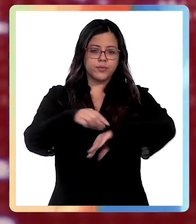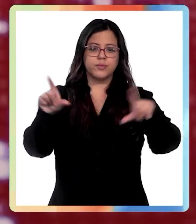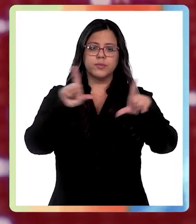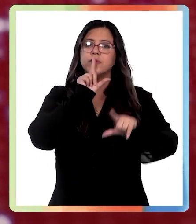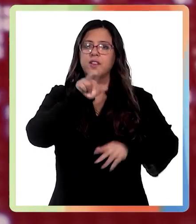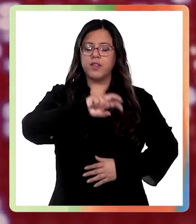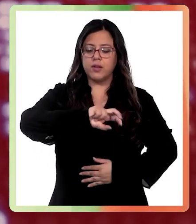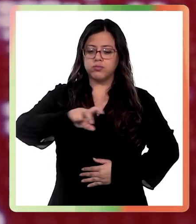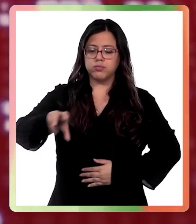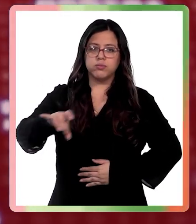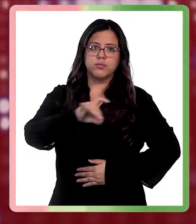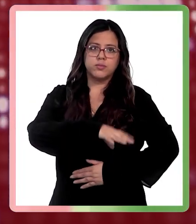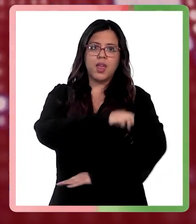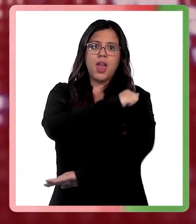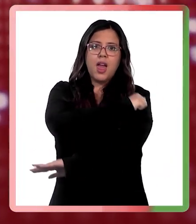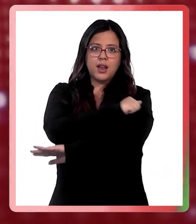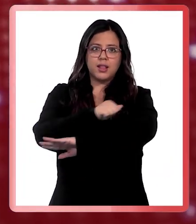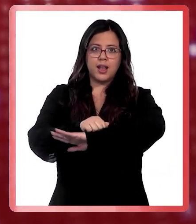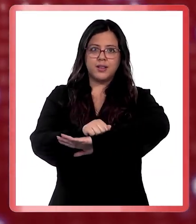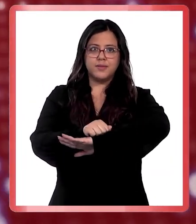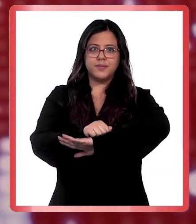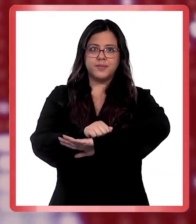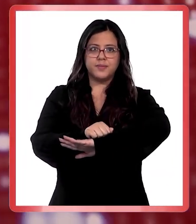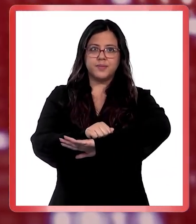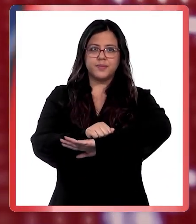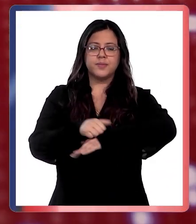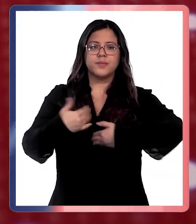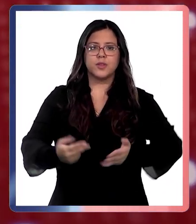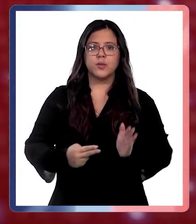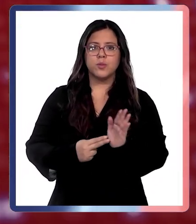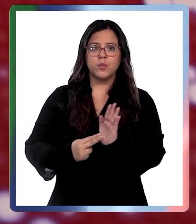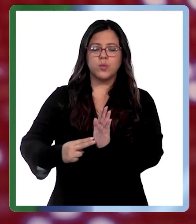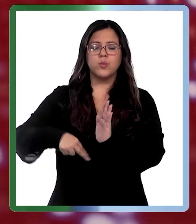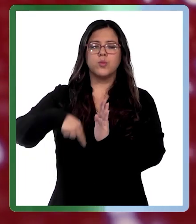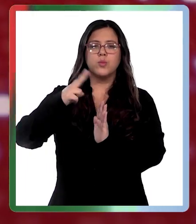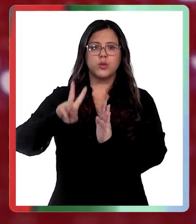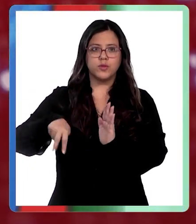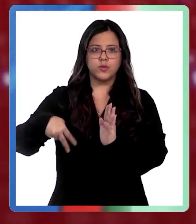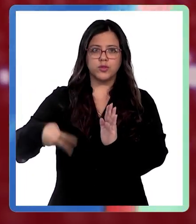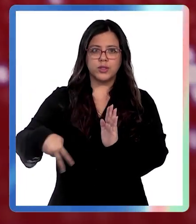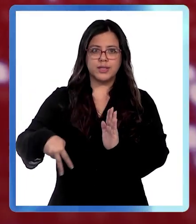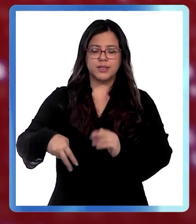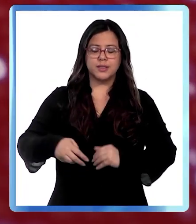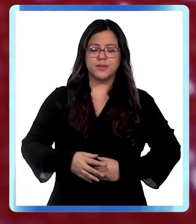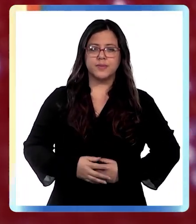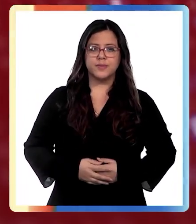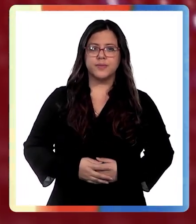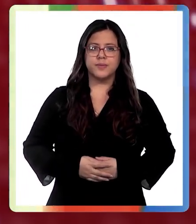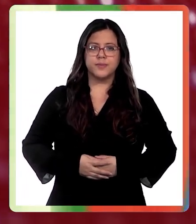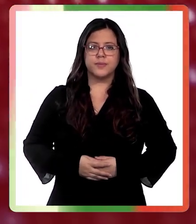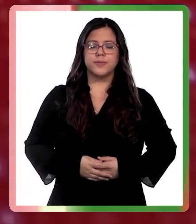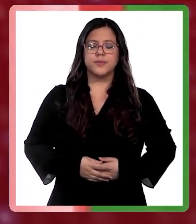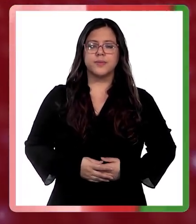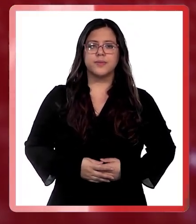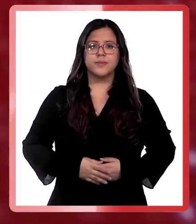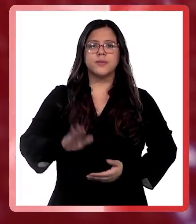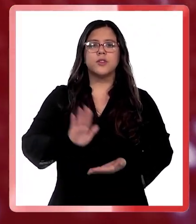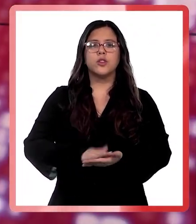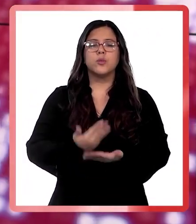Asociación Regional de Canales de Televisión de Señal Abierta de Chile, Arcatel, presenta Portavoz